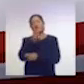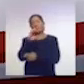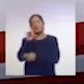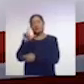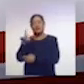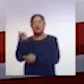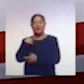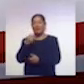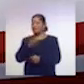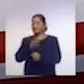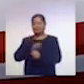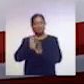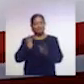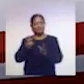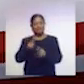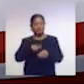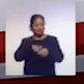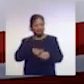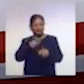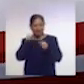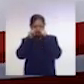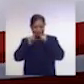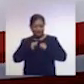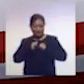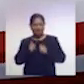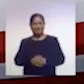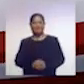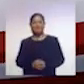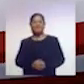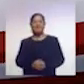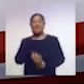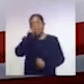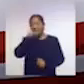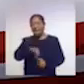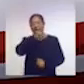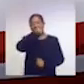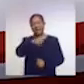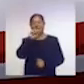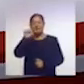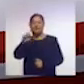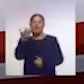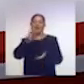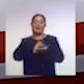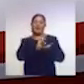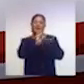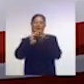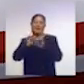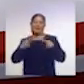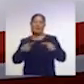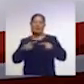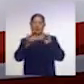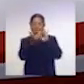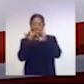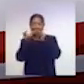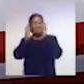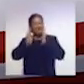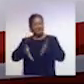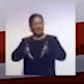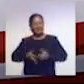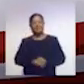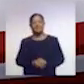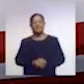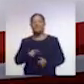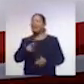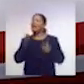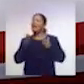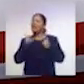Lira nos está ya siguiendo en estos momentos. También Harry Sandoval. Muchísimas gracias para la gente que ya se conectó. Quédense